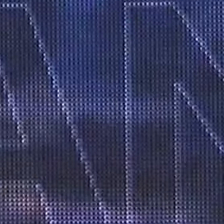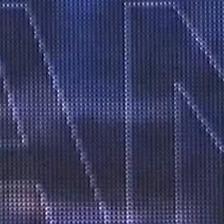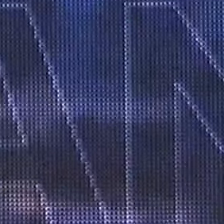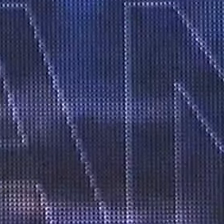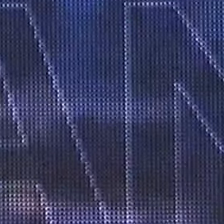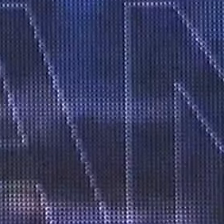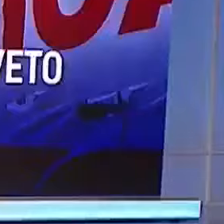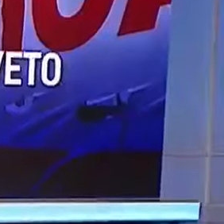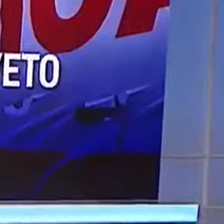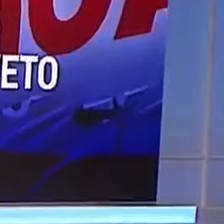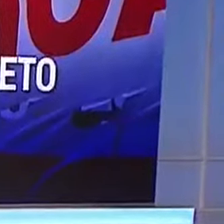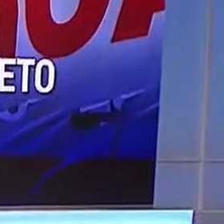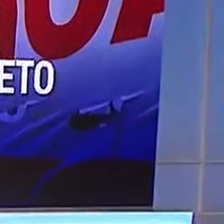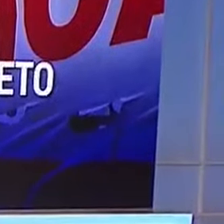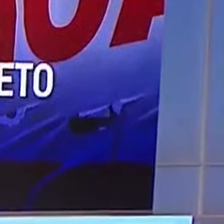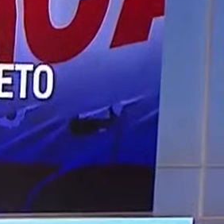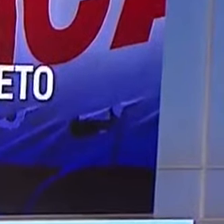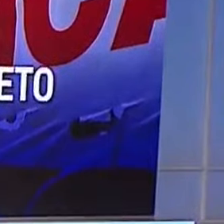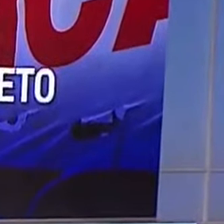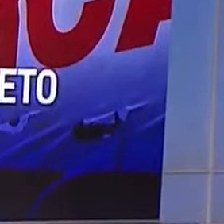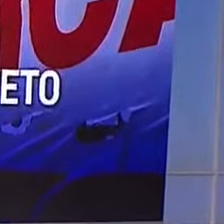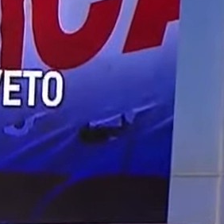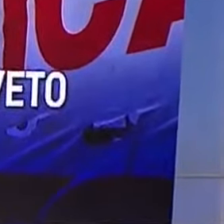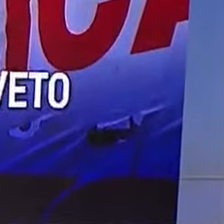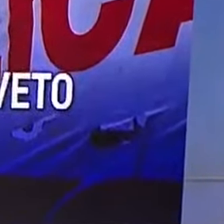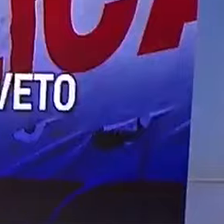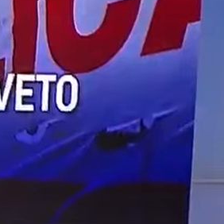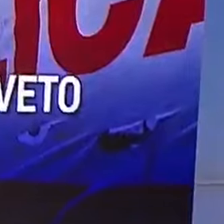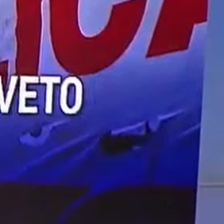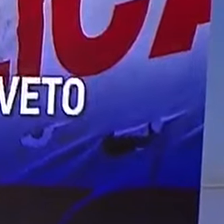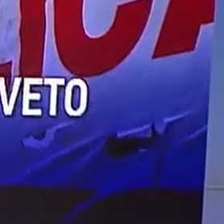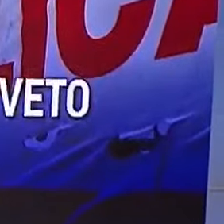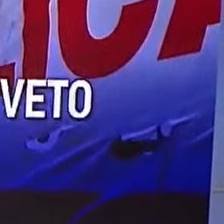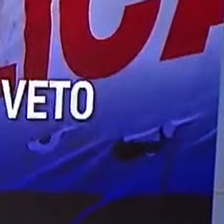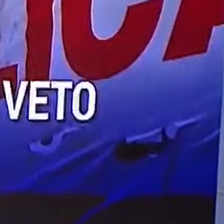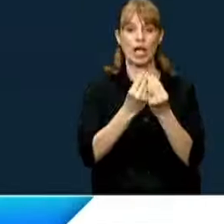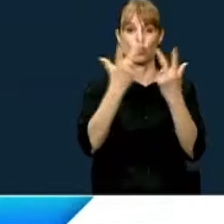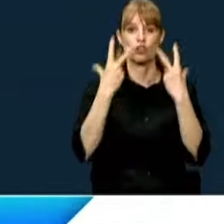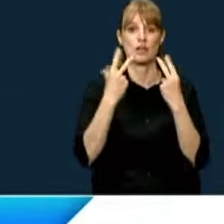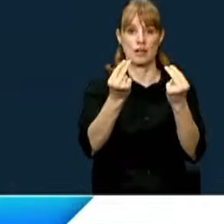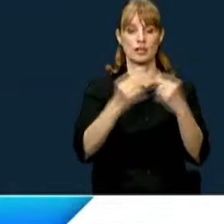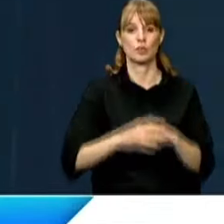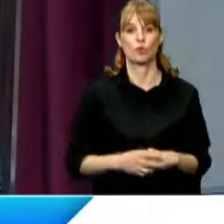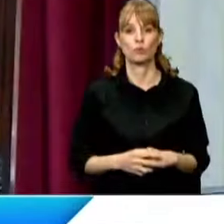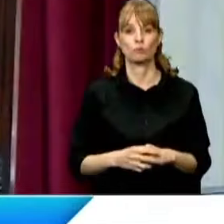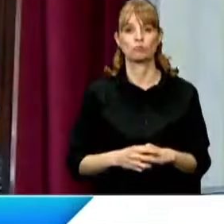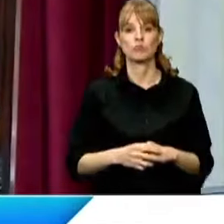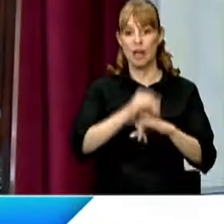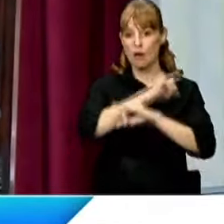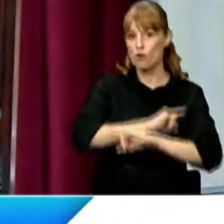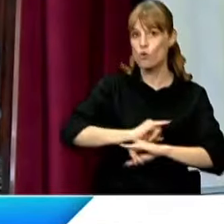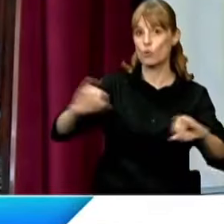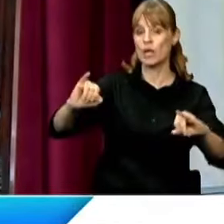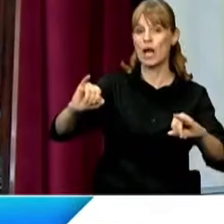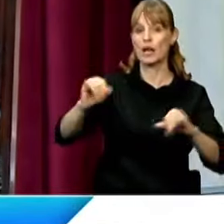hizo un bloque aparte que se llama Fe, que, bueno, ella votó a favor del financiamiento universitario. También 35